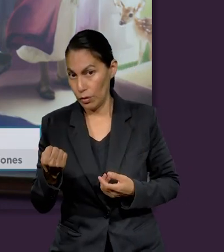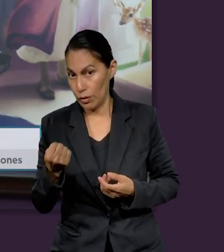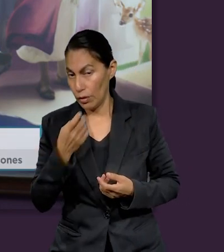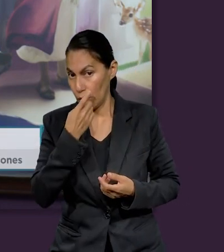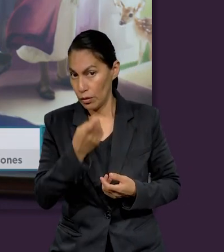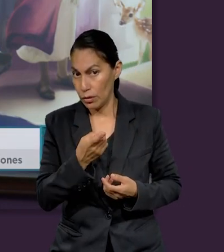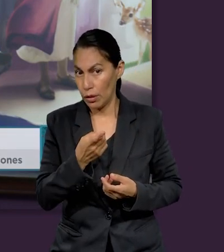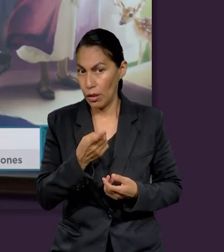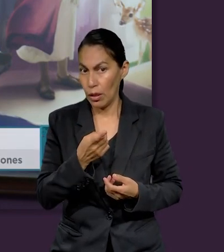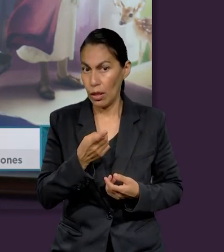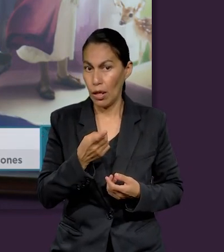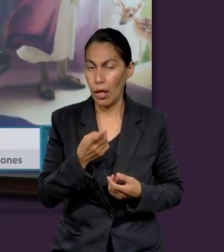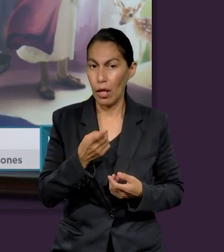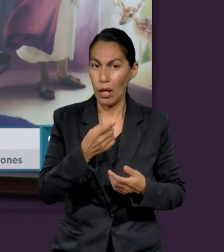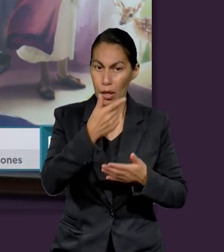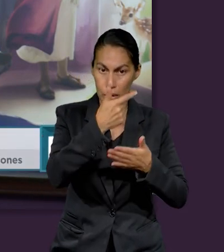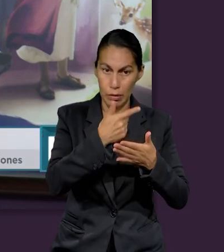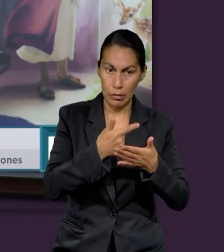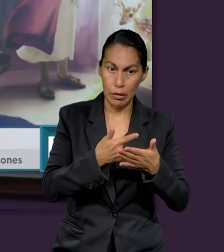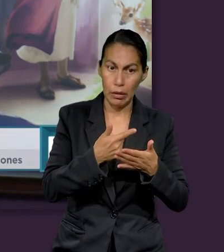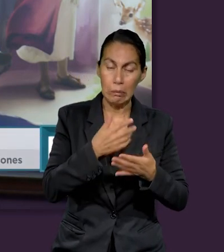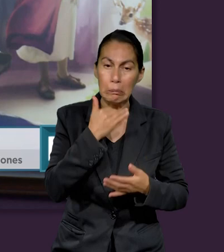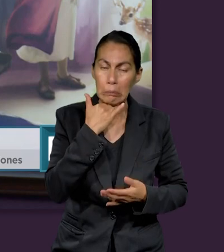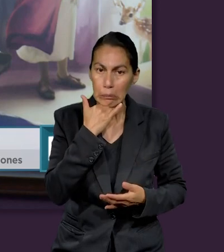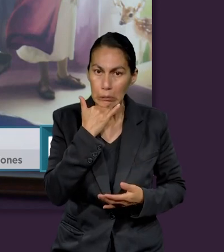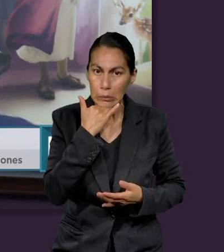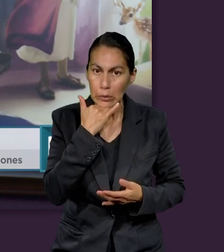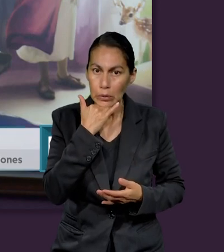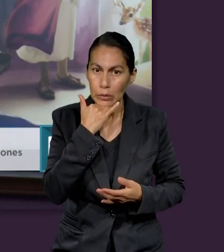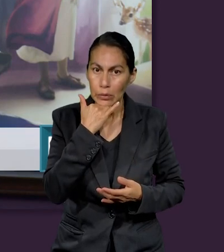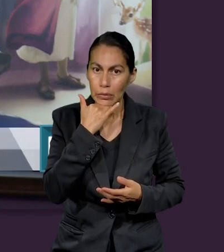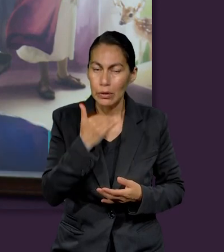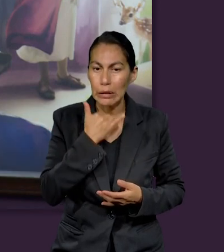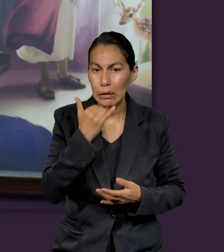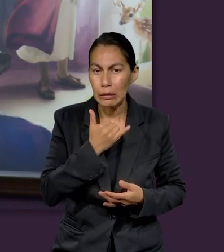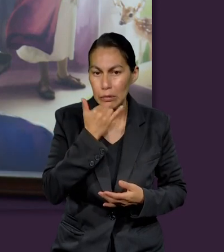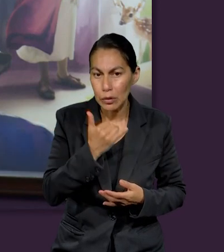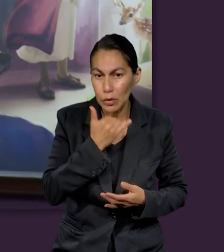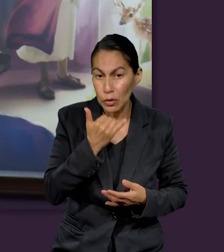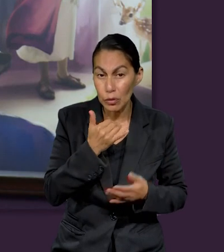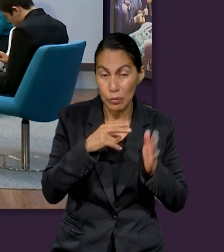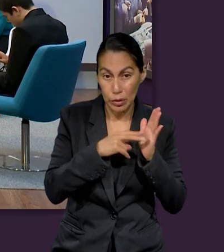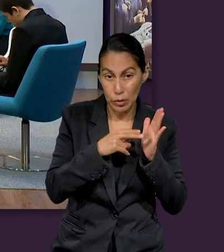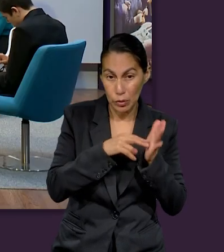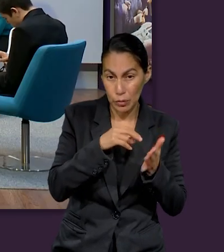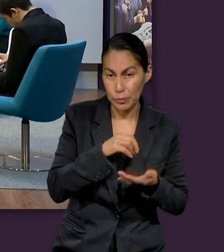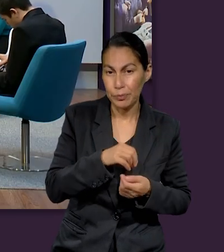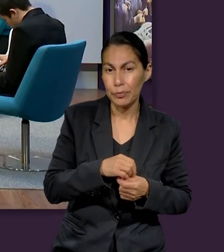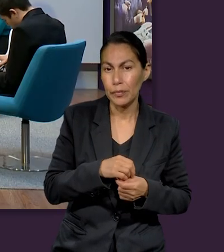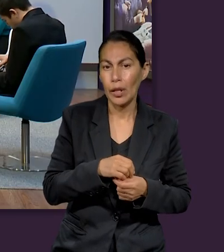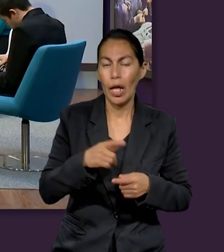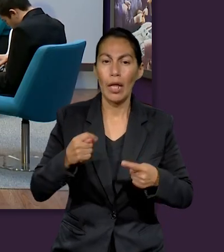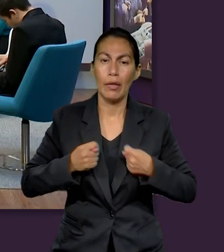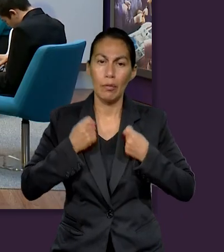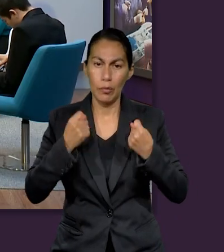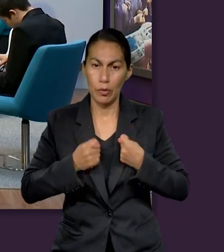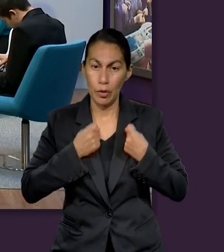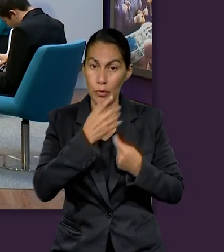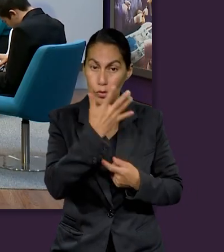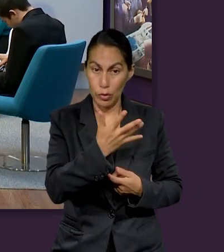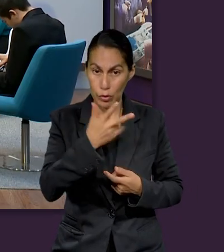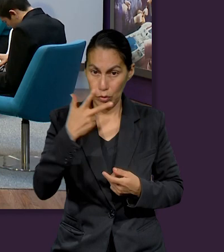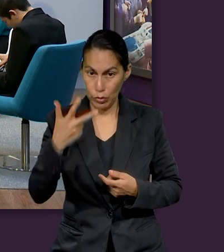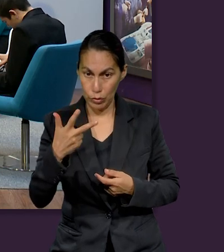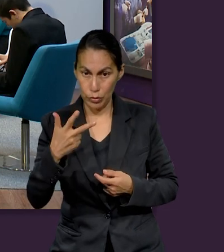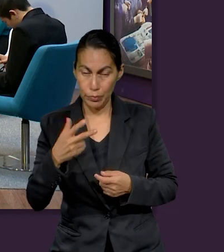de Timoteo cinco nueve Qué dice se ha puesto en lista Ah Discúlpeme fue mal dicho